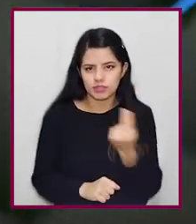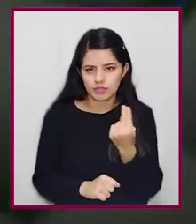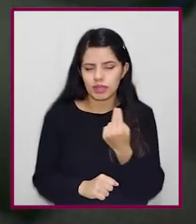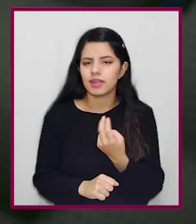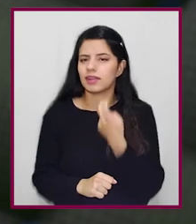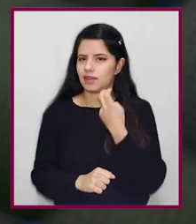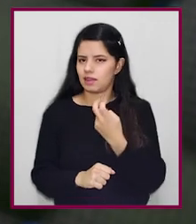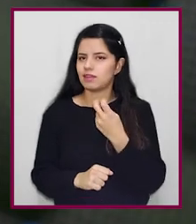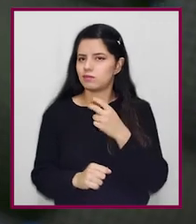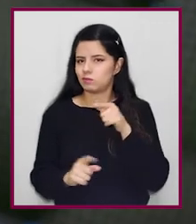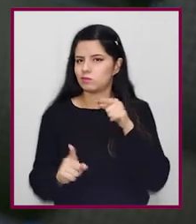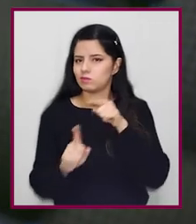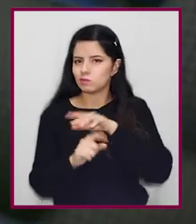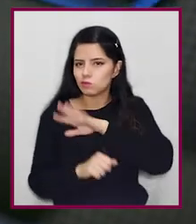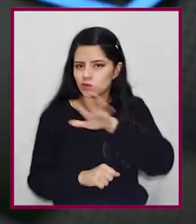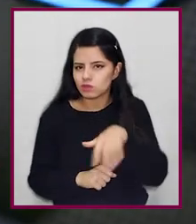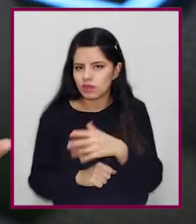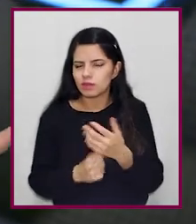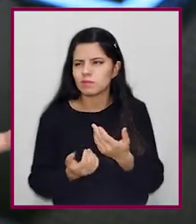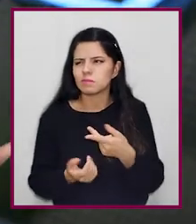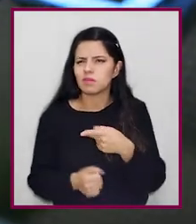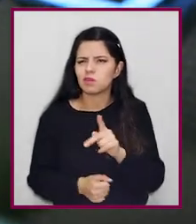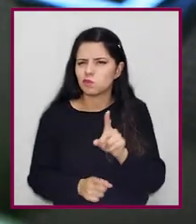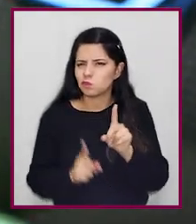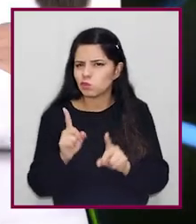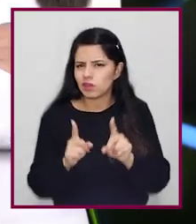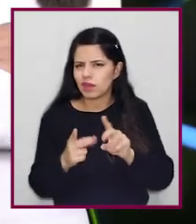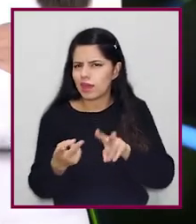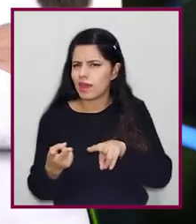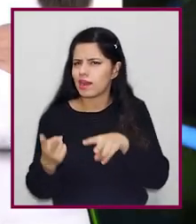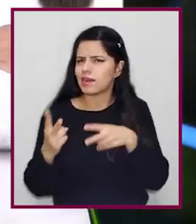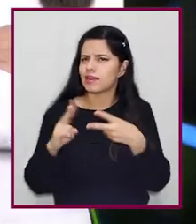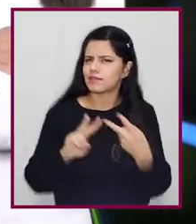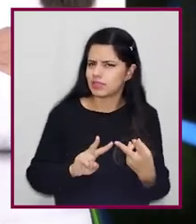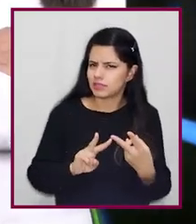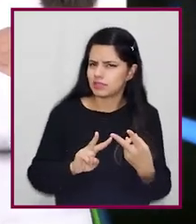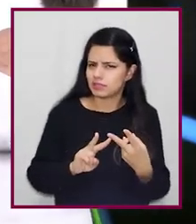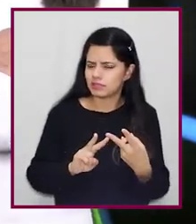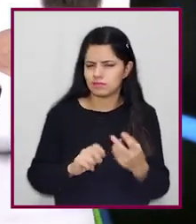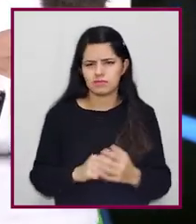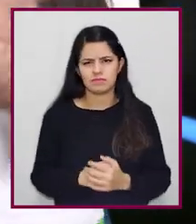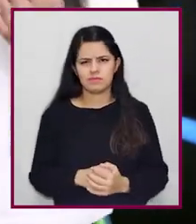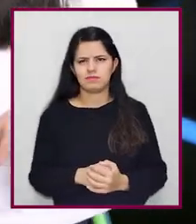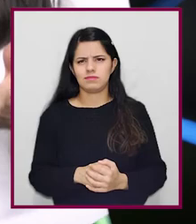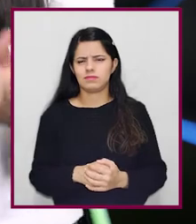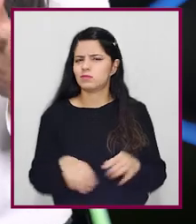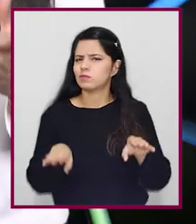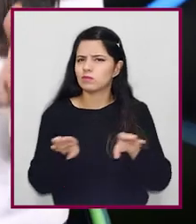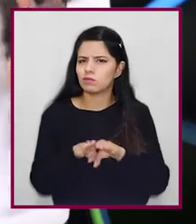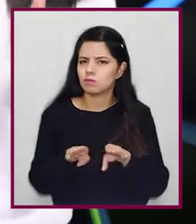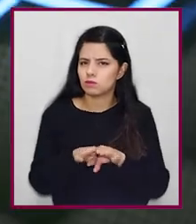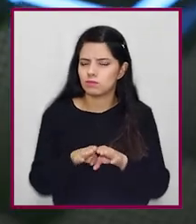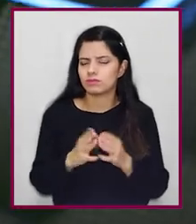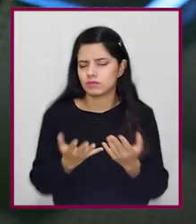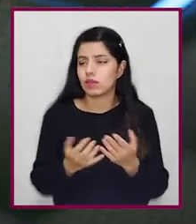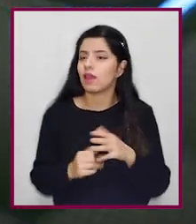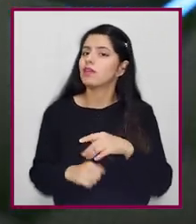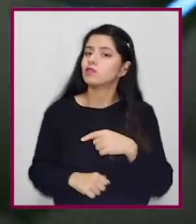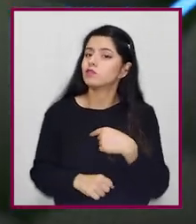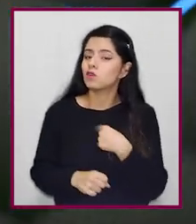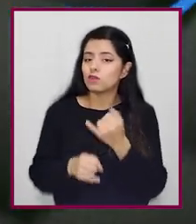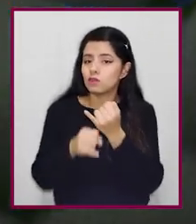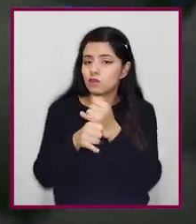queda la duda de la forma de lograrlo, pero al revés. ¡Ah, chirriones! O sea, ¿cómo busco la